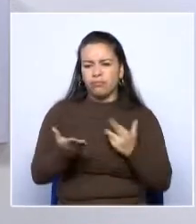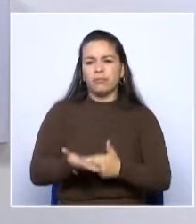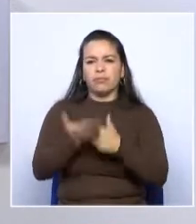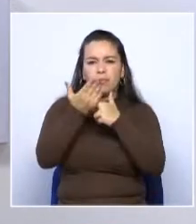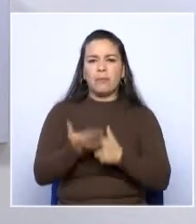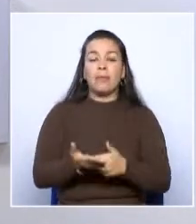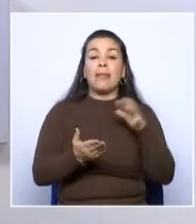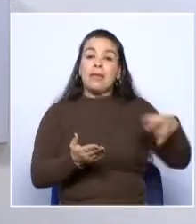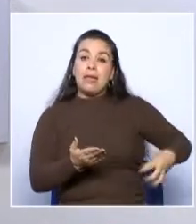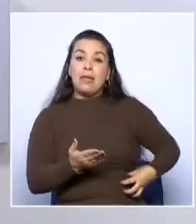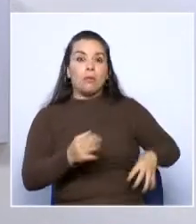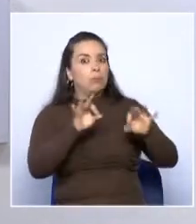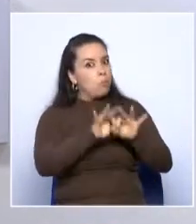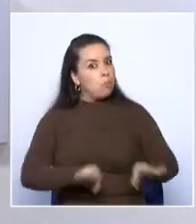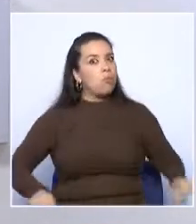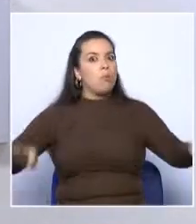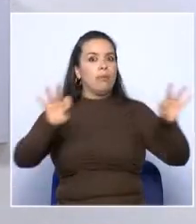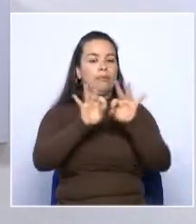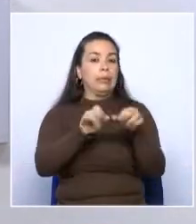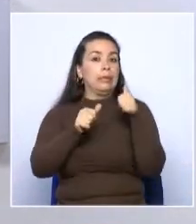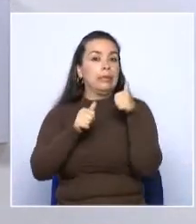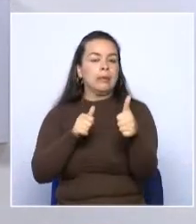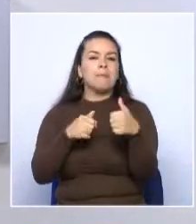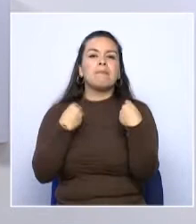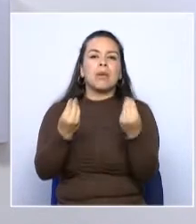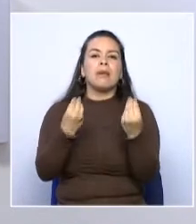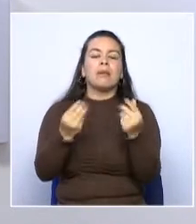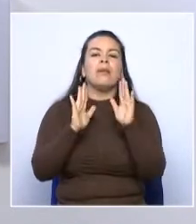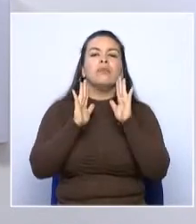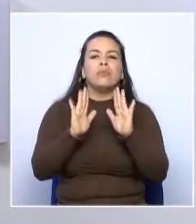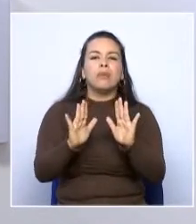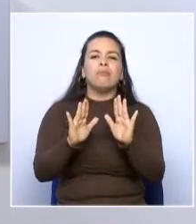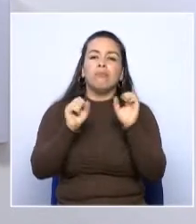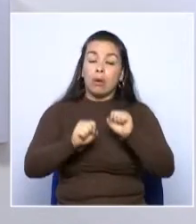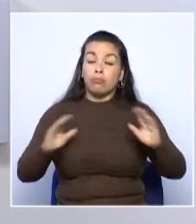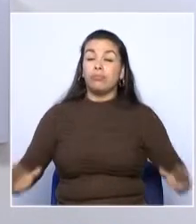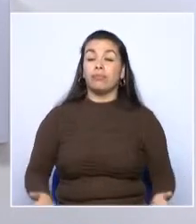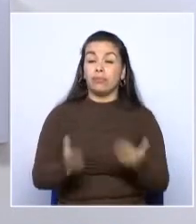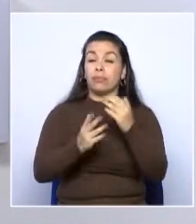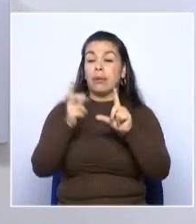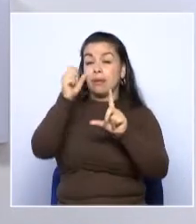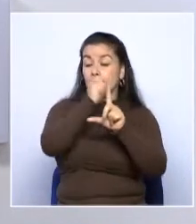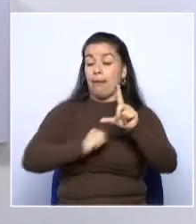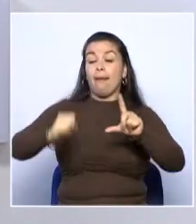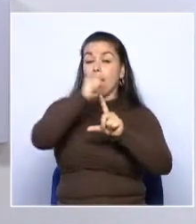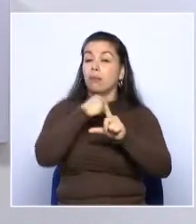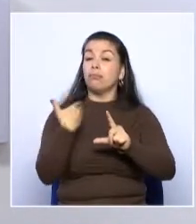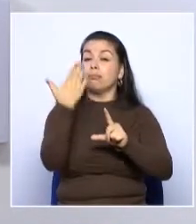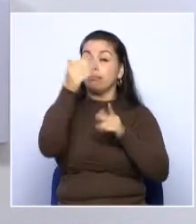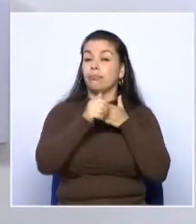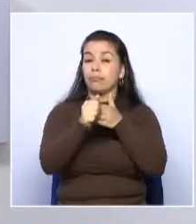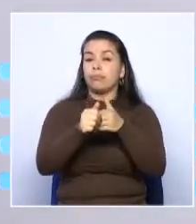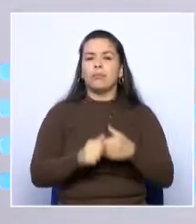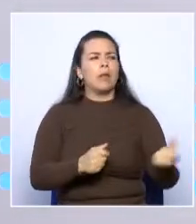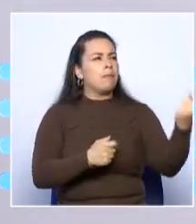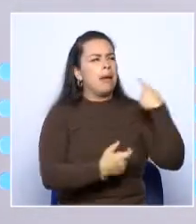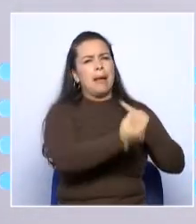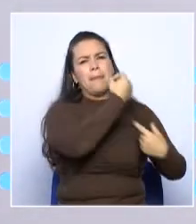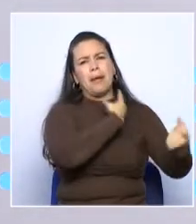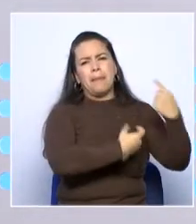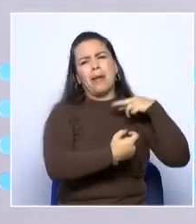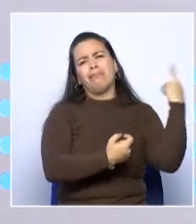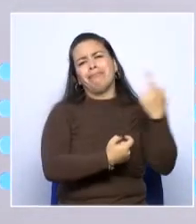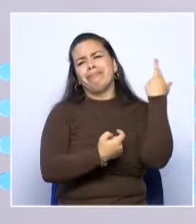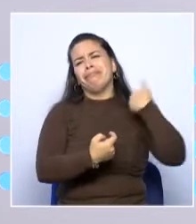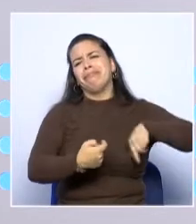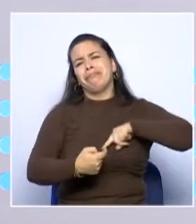muy importante para que la gente tenga en cuenta eso, y la ecografía es un método diagnóstico importante en ese caso. Estas preguntas son frecuentes para nosotros